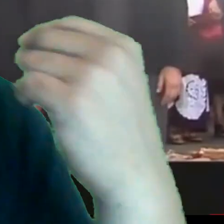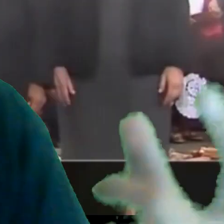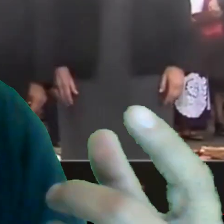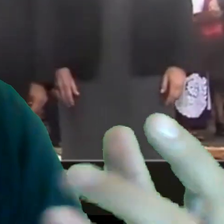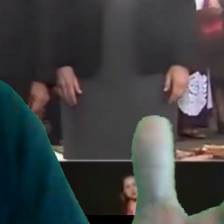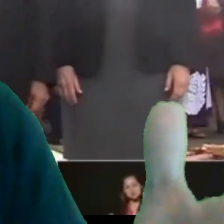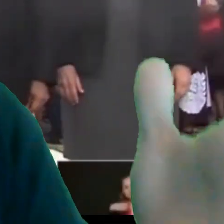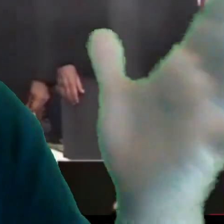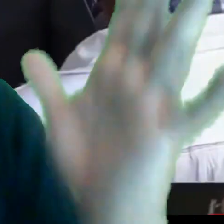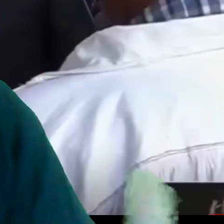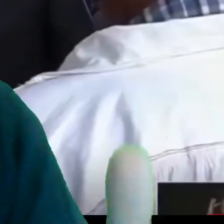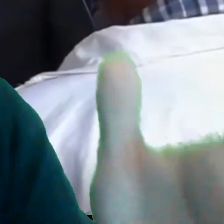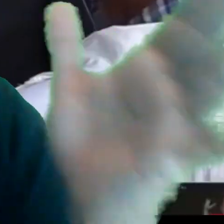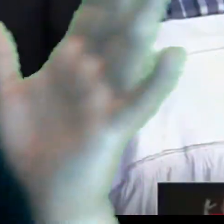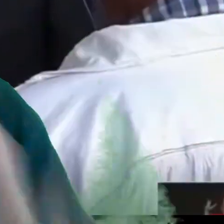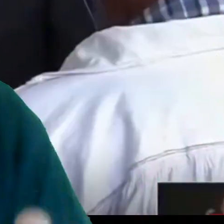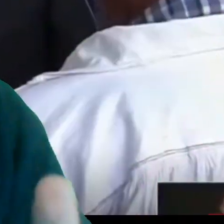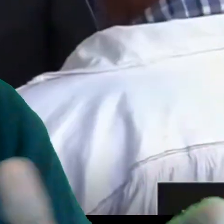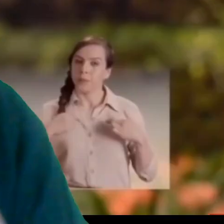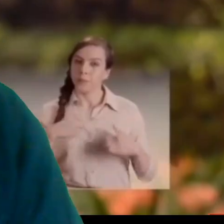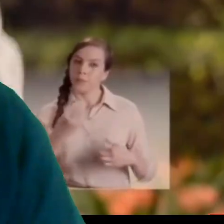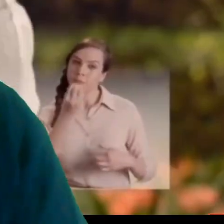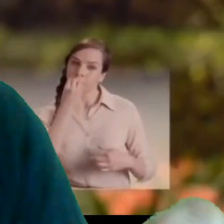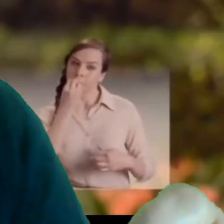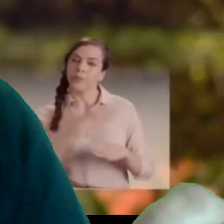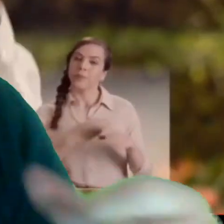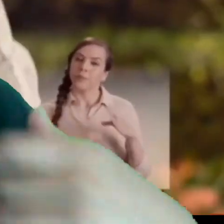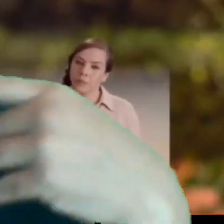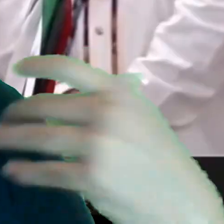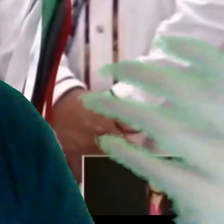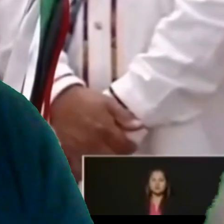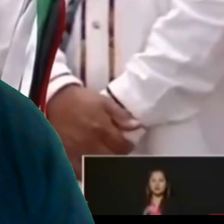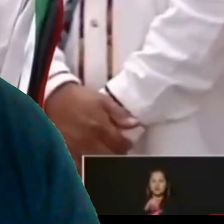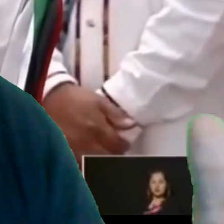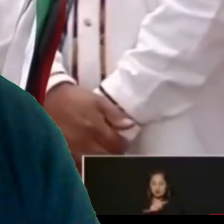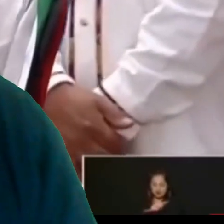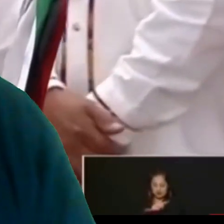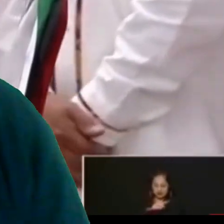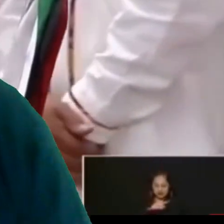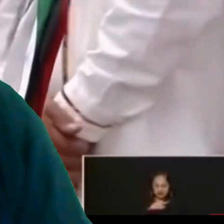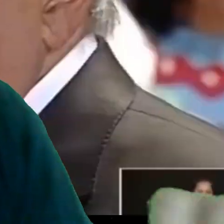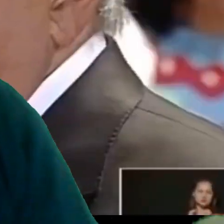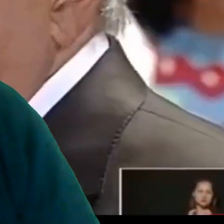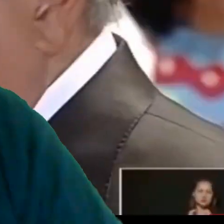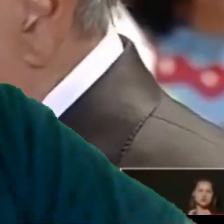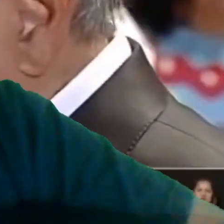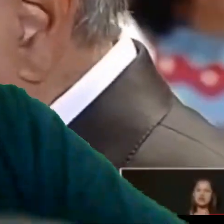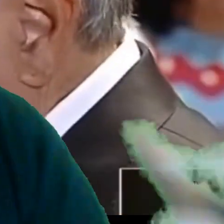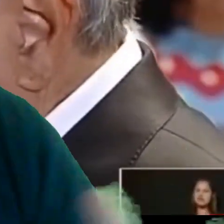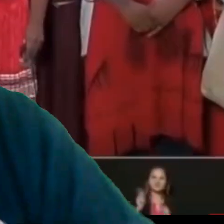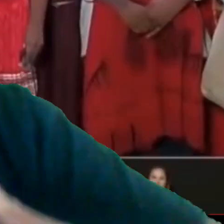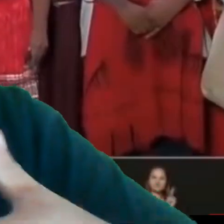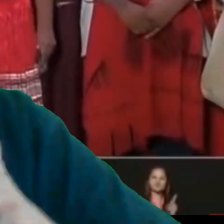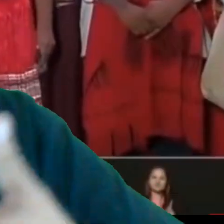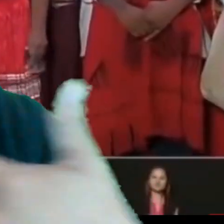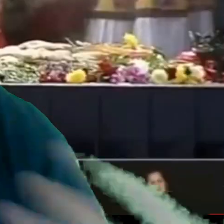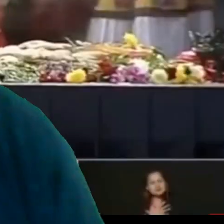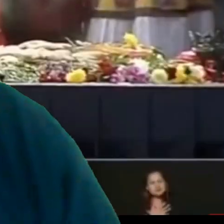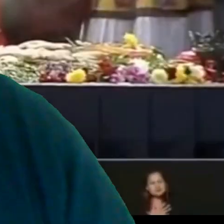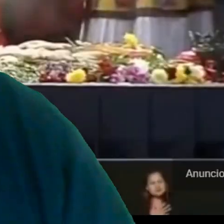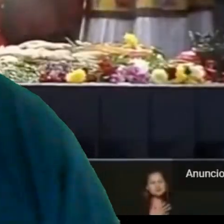y escúchenlo, las pausas tan largas que hace. Digo, yo no me considero una eminencia